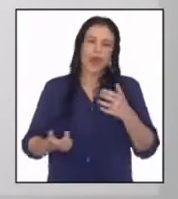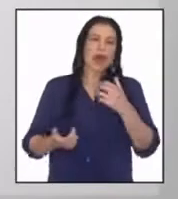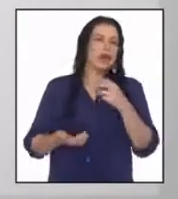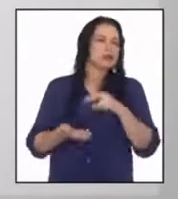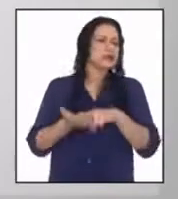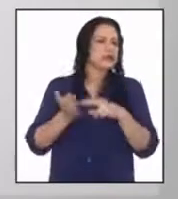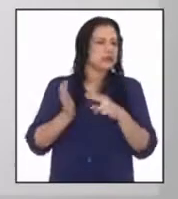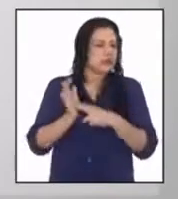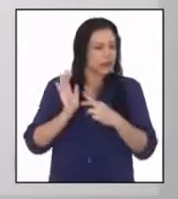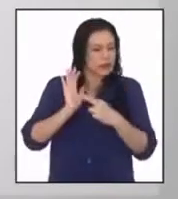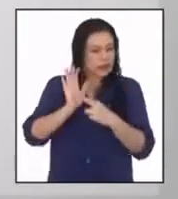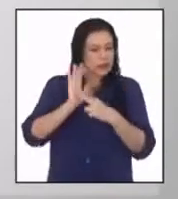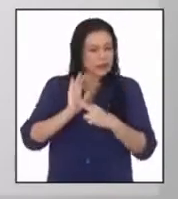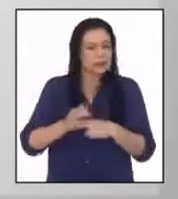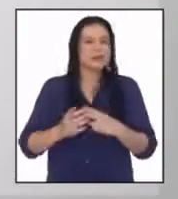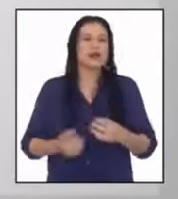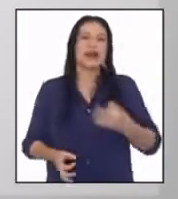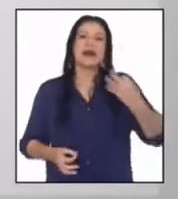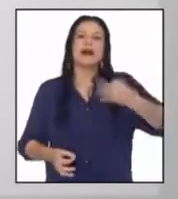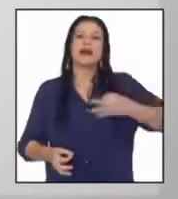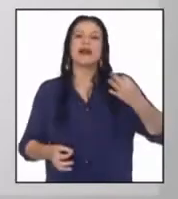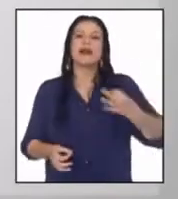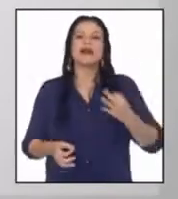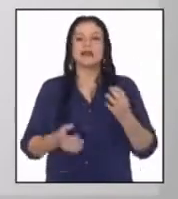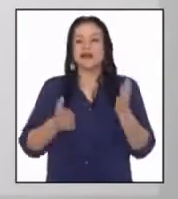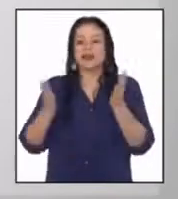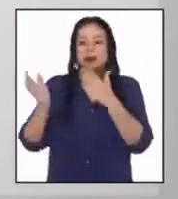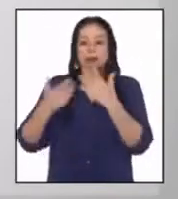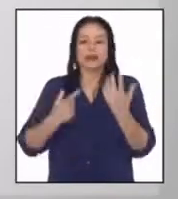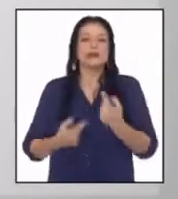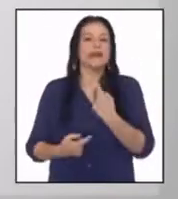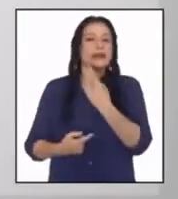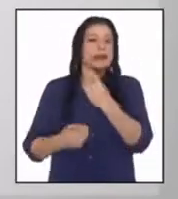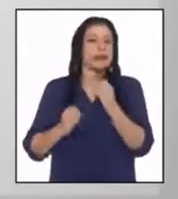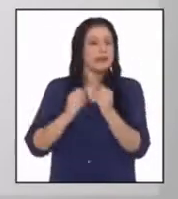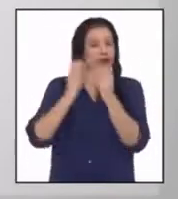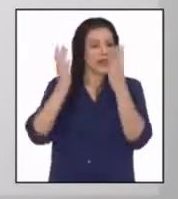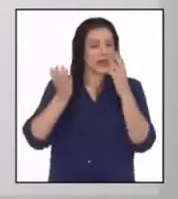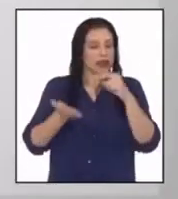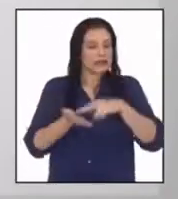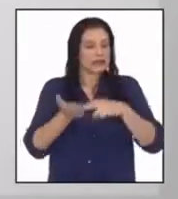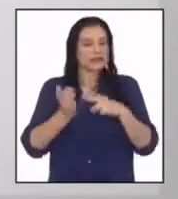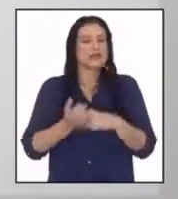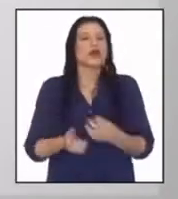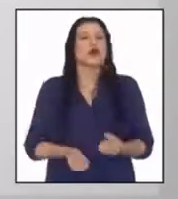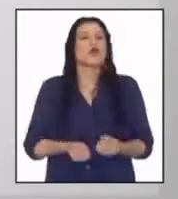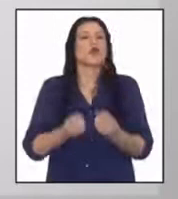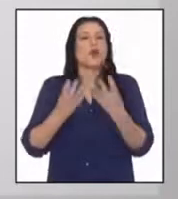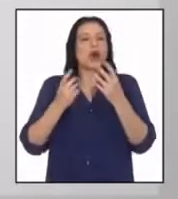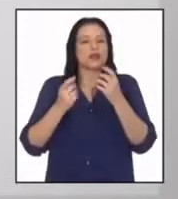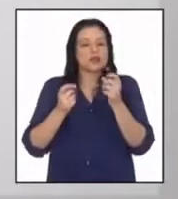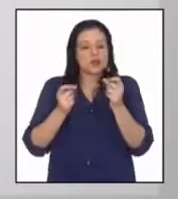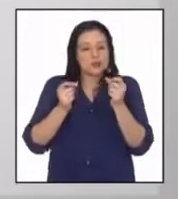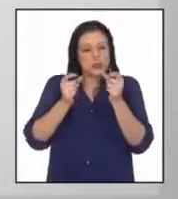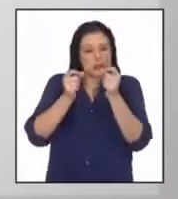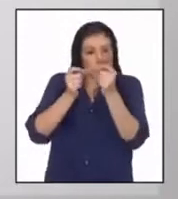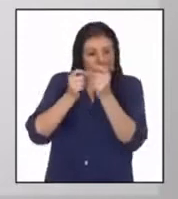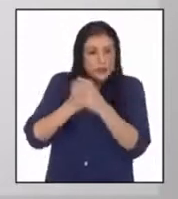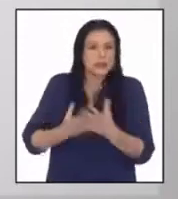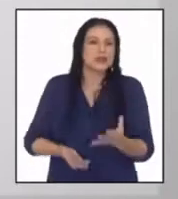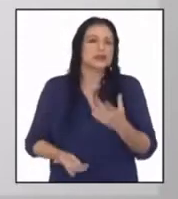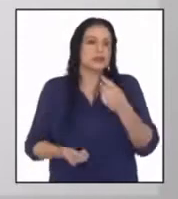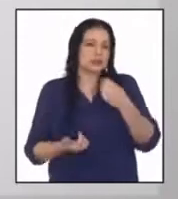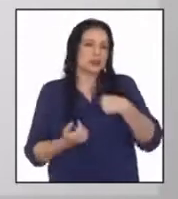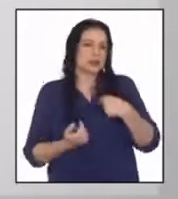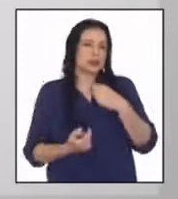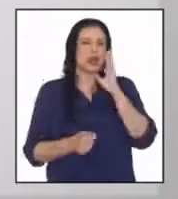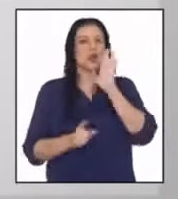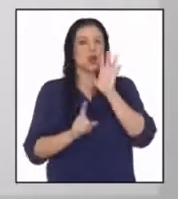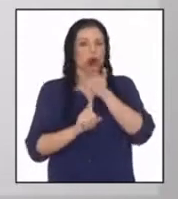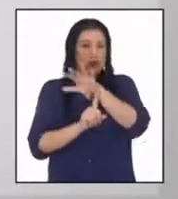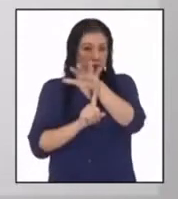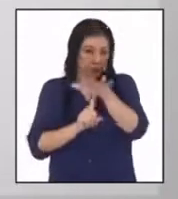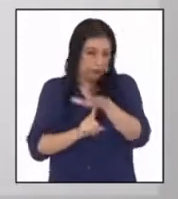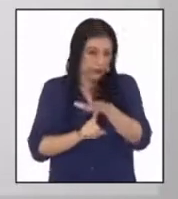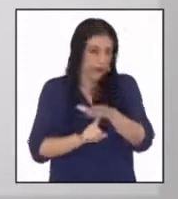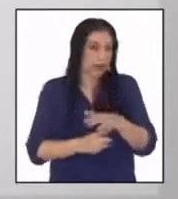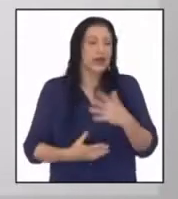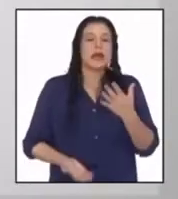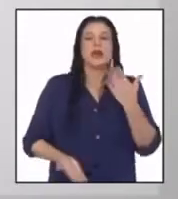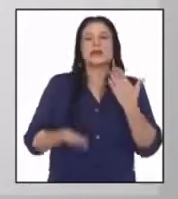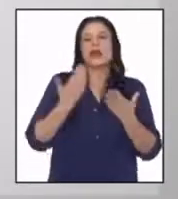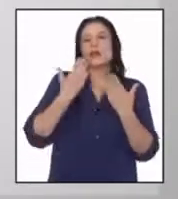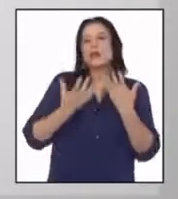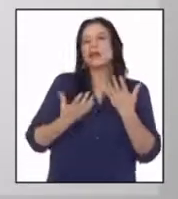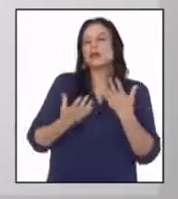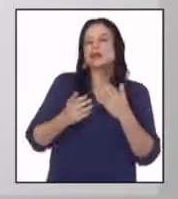Corresponde al estándar de calidad ambiental diario. Significa la cantidad de microgramos de estas partículas contaminantes que debe haber a